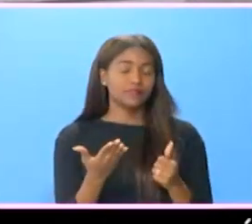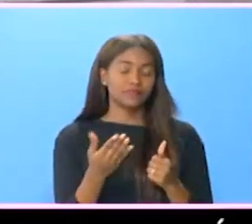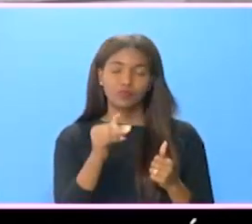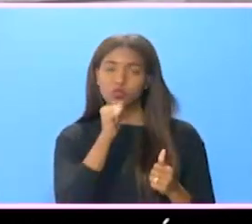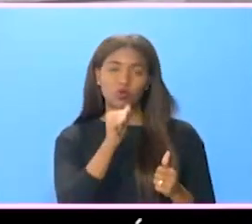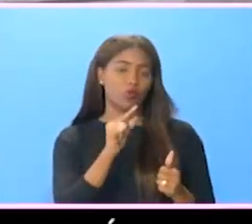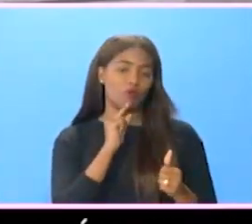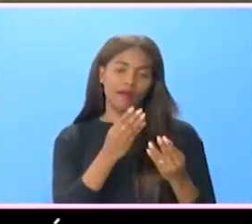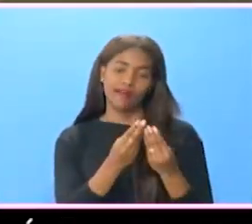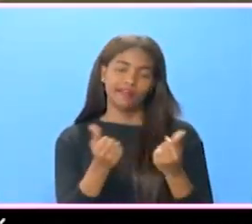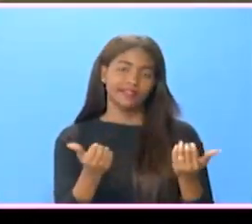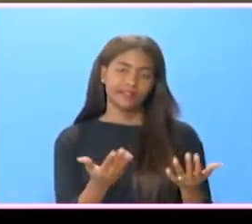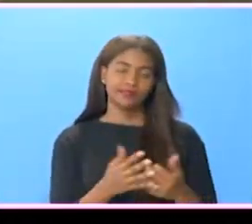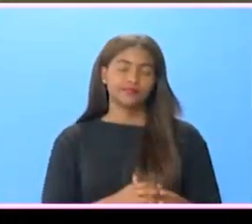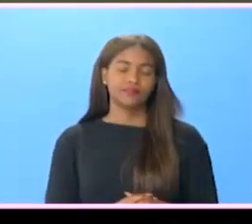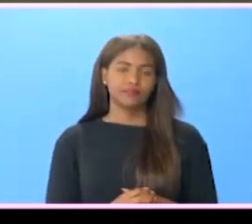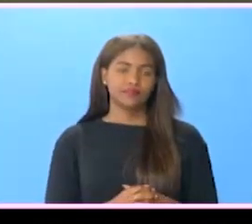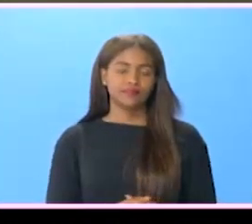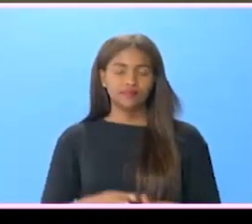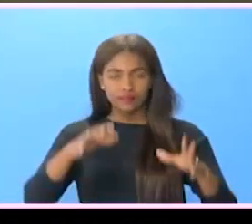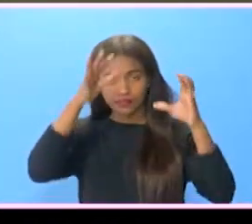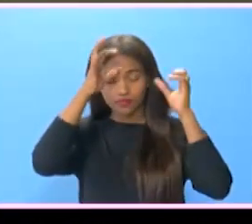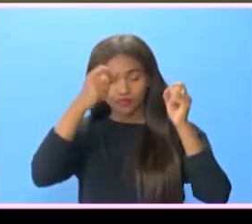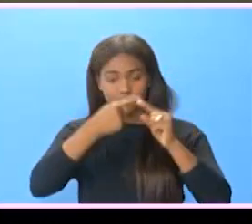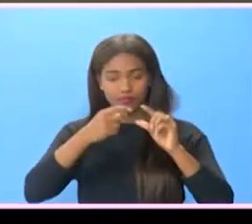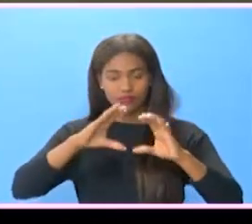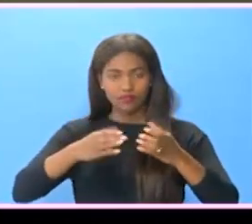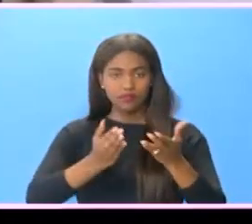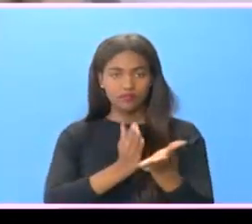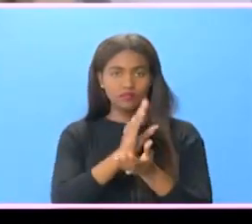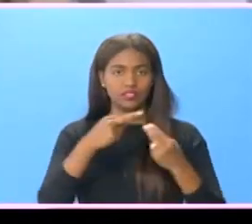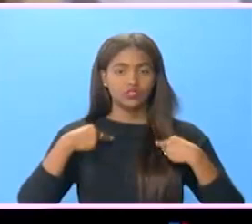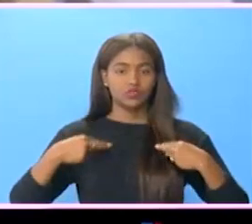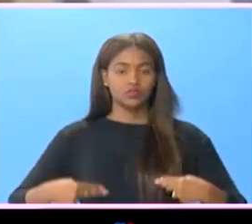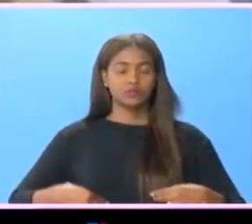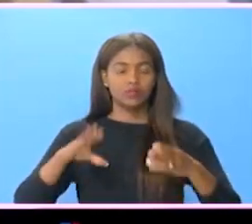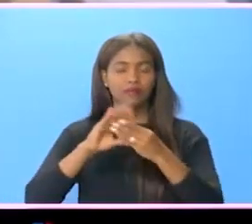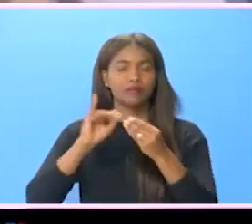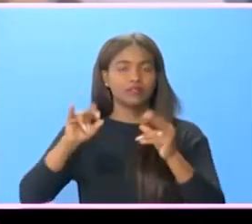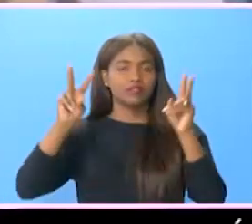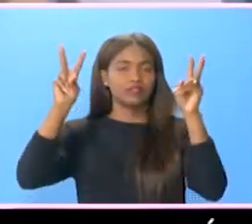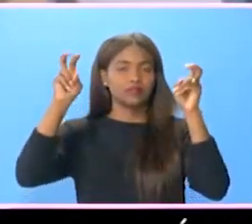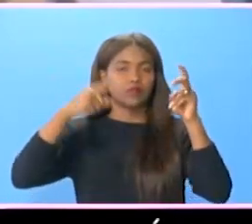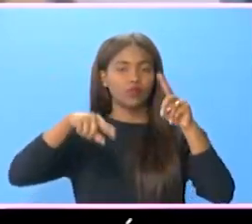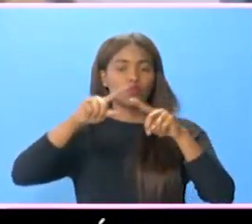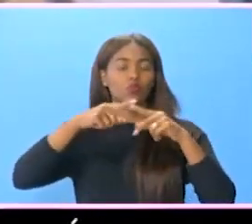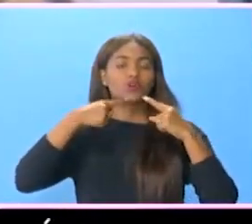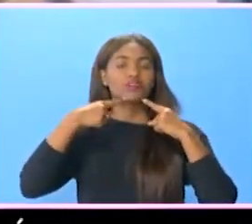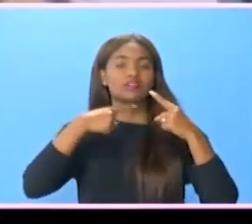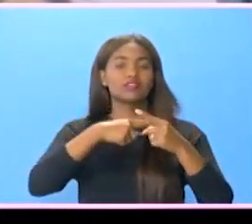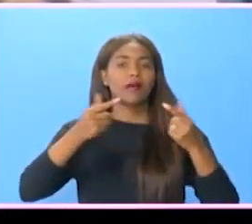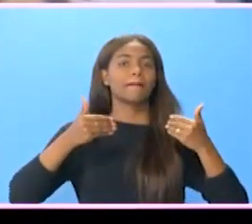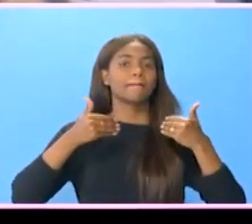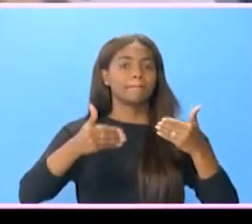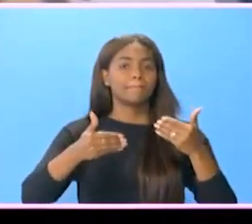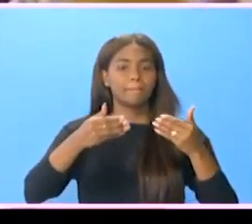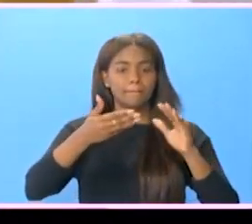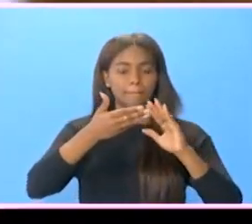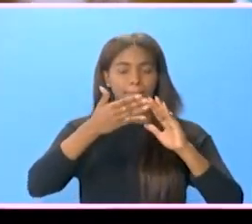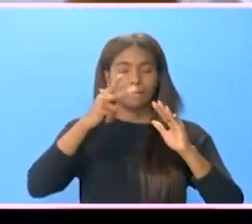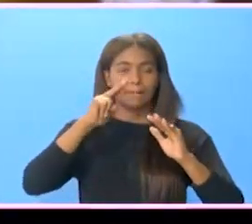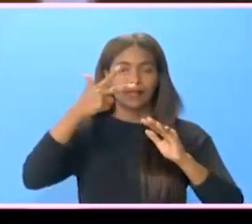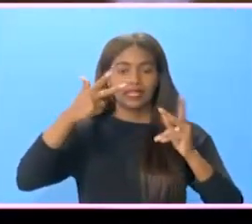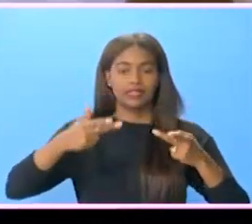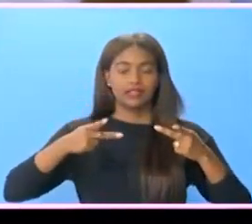es la solución. El presidente de la Comisión de Derechos Humanos habló sobre el tema al anunciar la realización del tercer